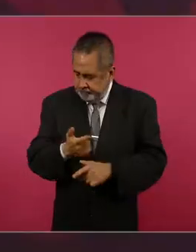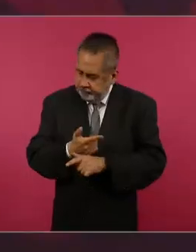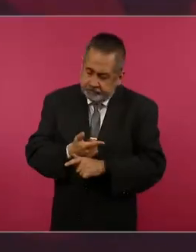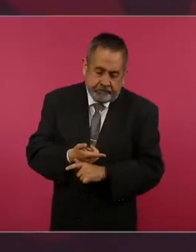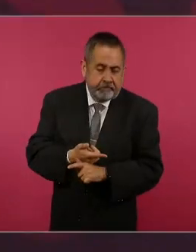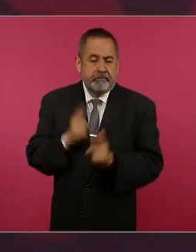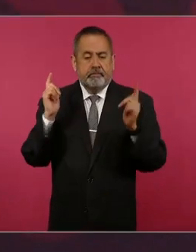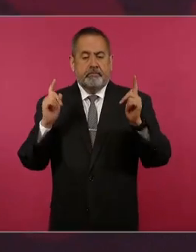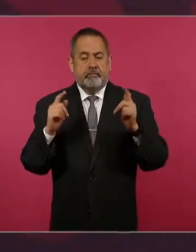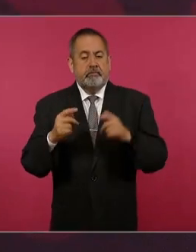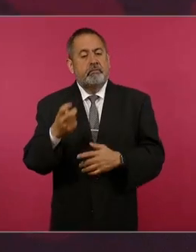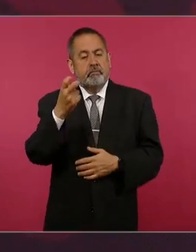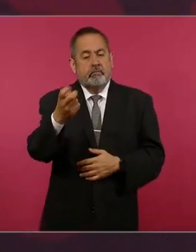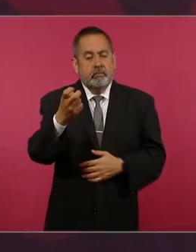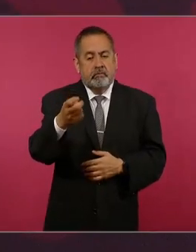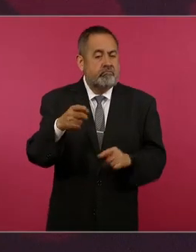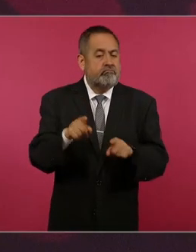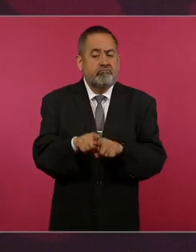Eso es nosotros.